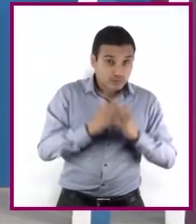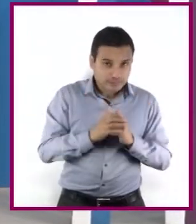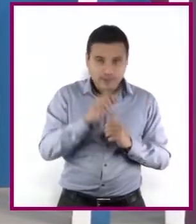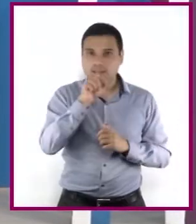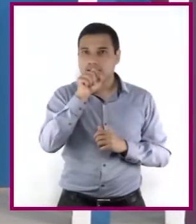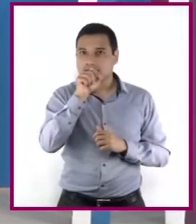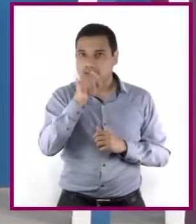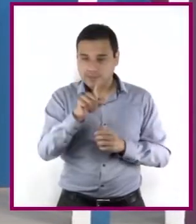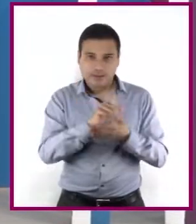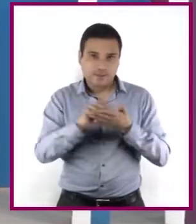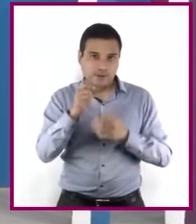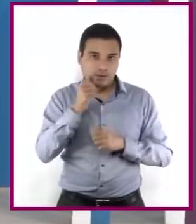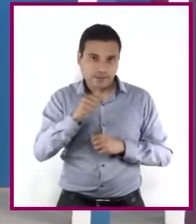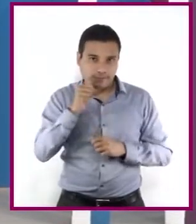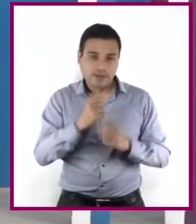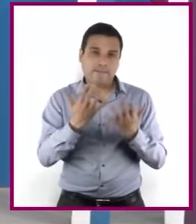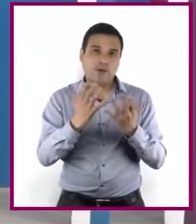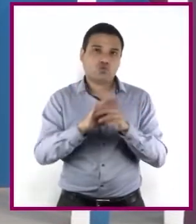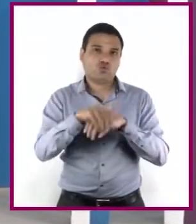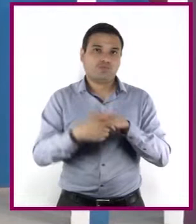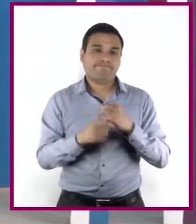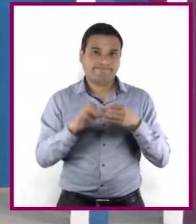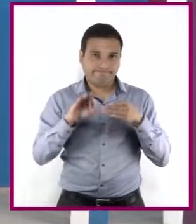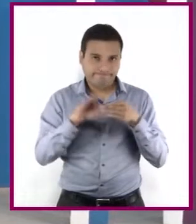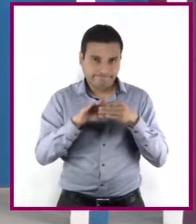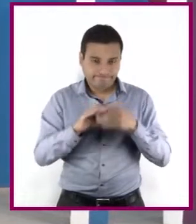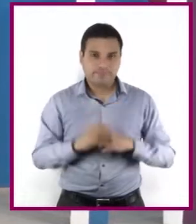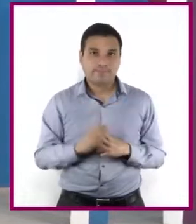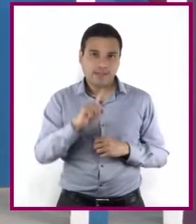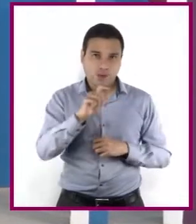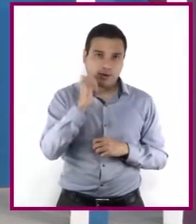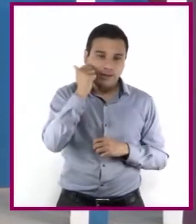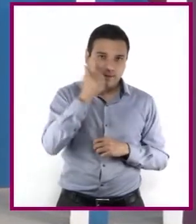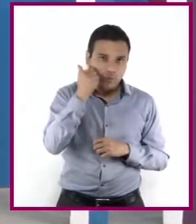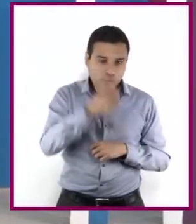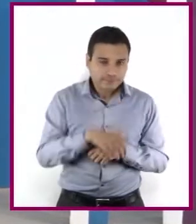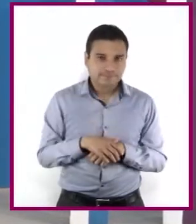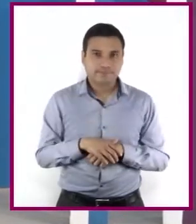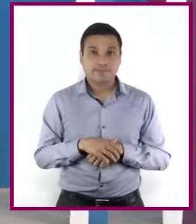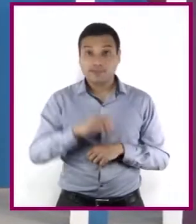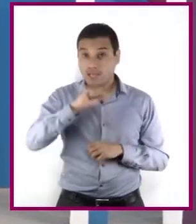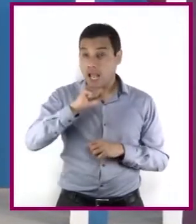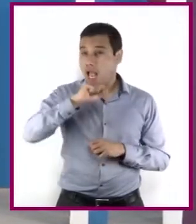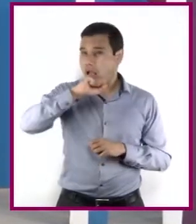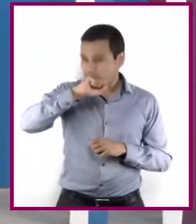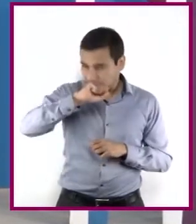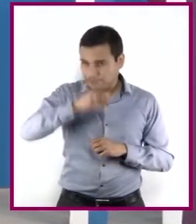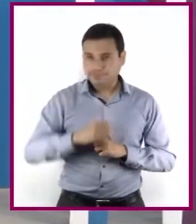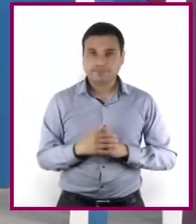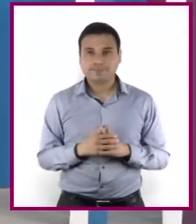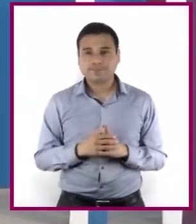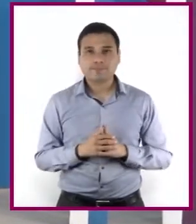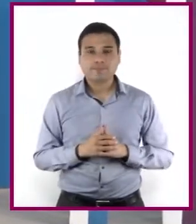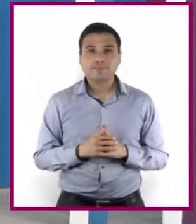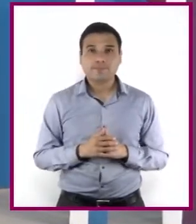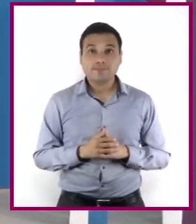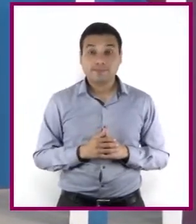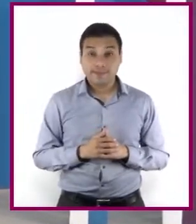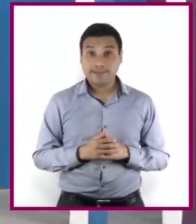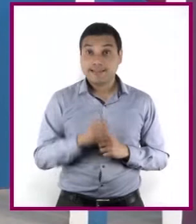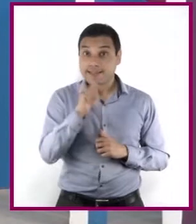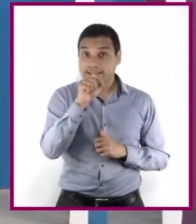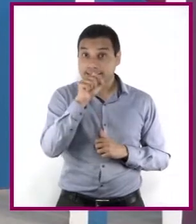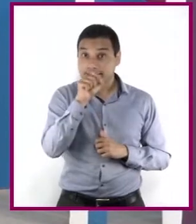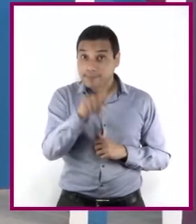de higiene, como lavarse las manos frecuentemente con agua y jabón, usar el estornudo de etiqueta y, en la medida de